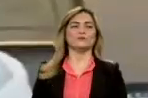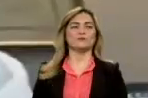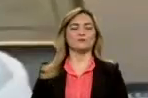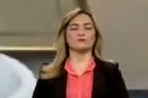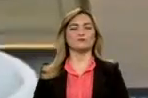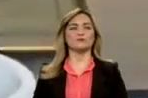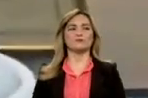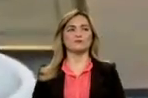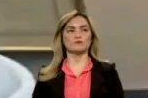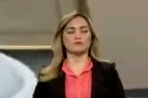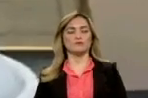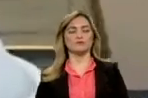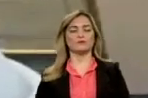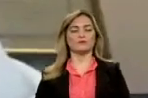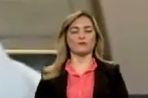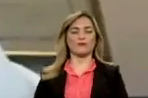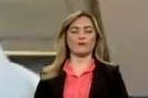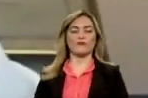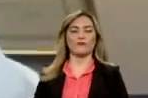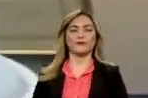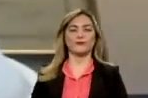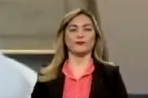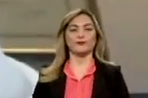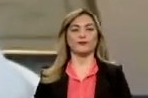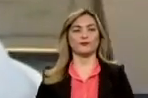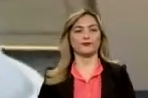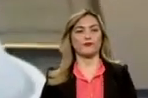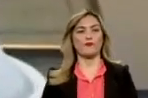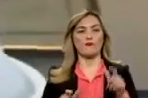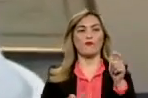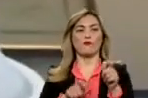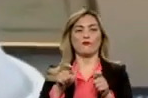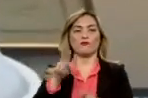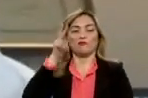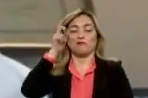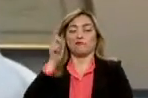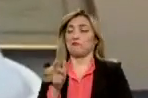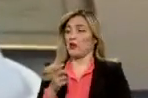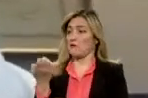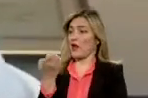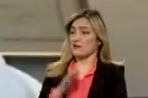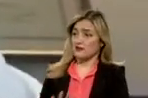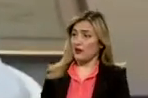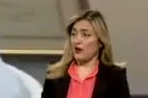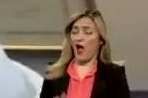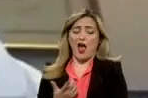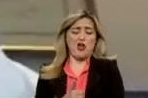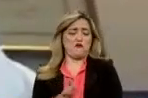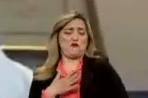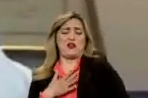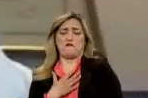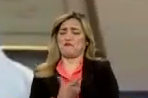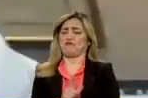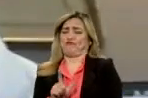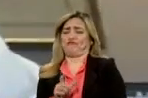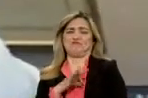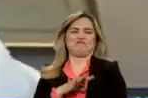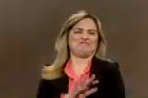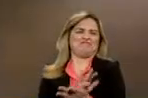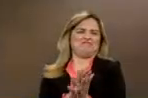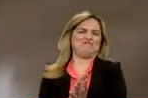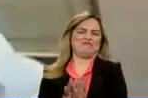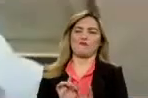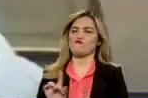Porque la gente, nuestra población, considera que terminado el estado de excepción, volvió la libertad, volvió a